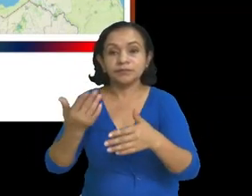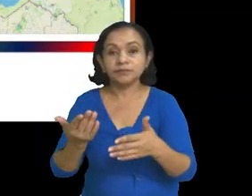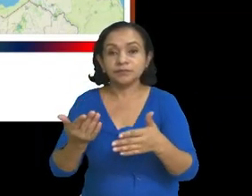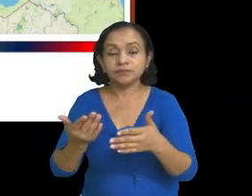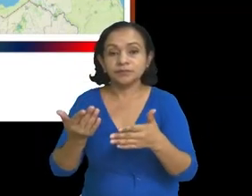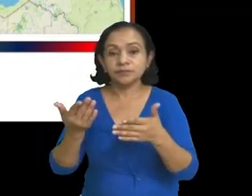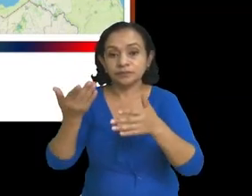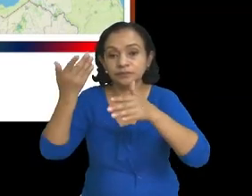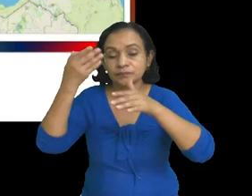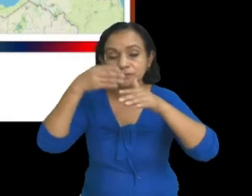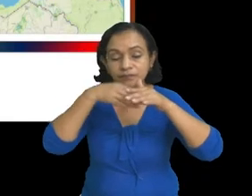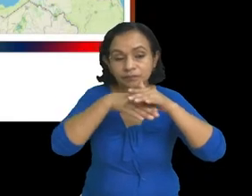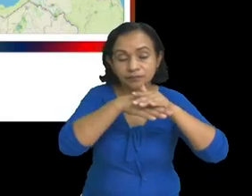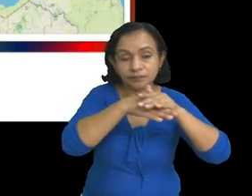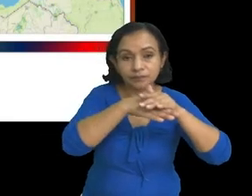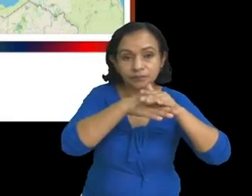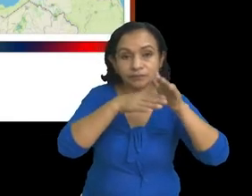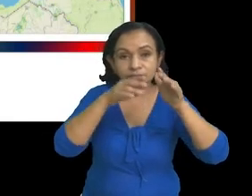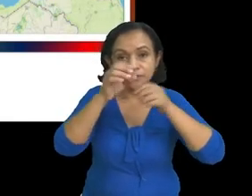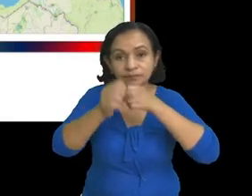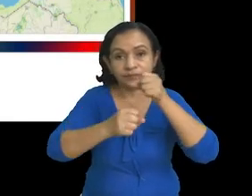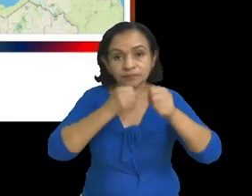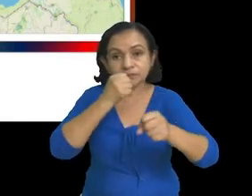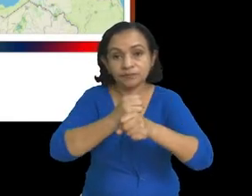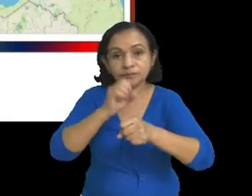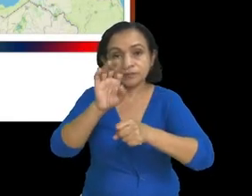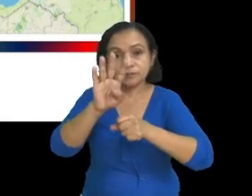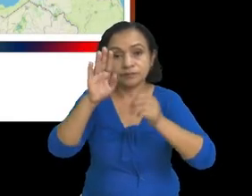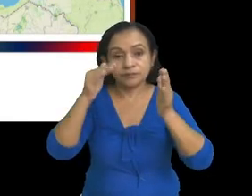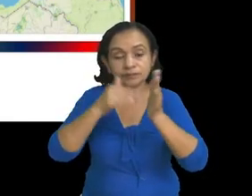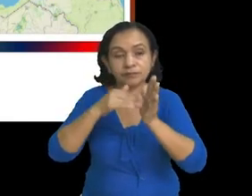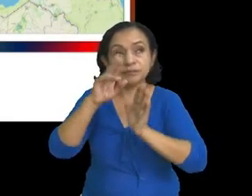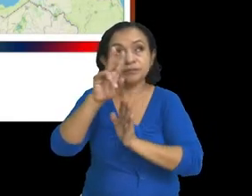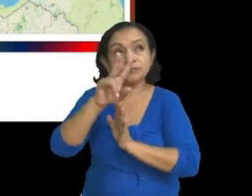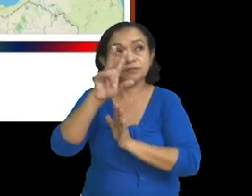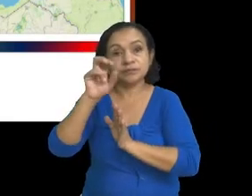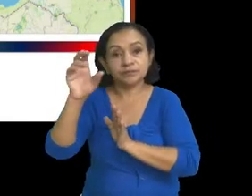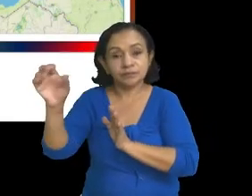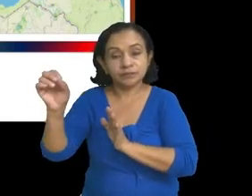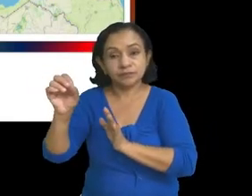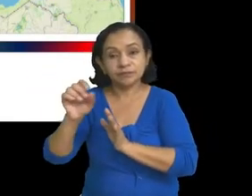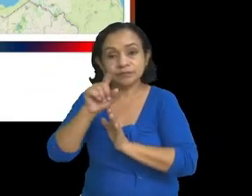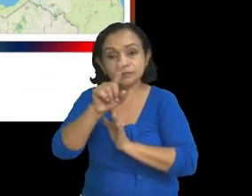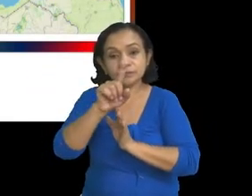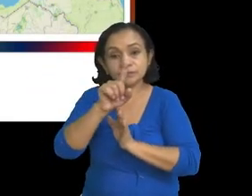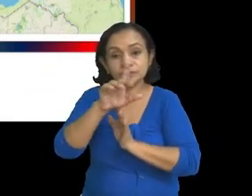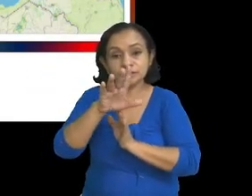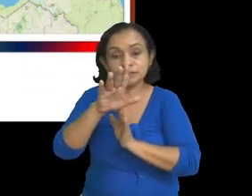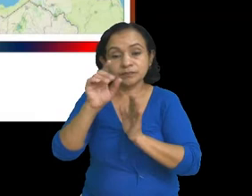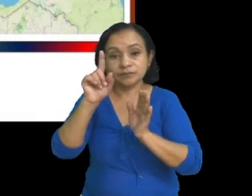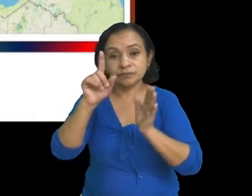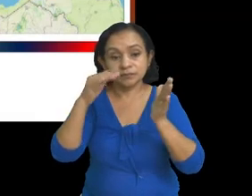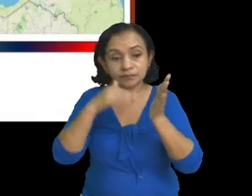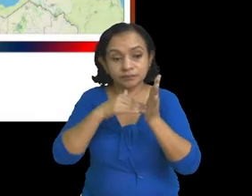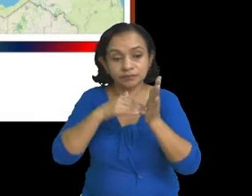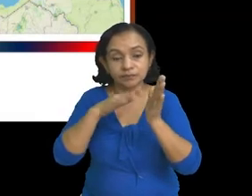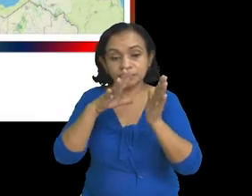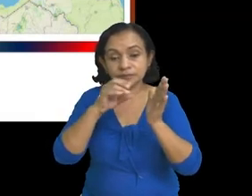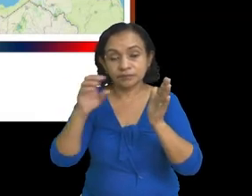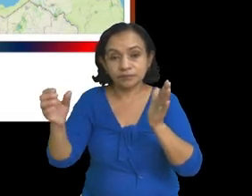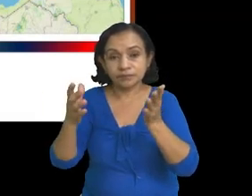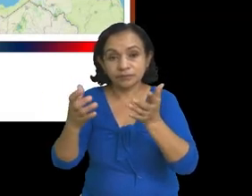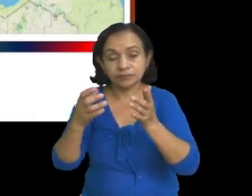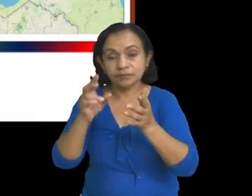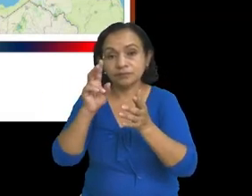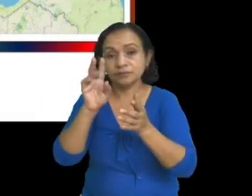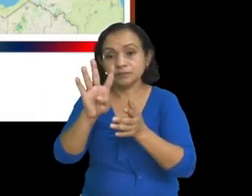se están haciendo las bodegas para este año. Instalación de 4.200, ¿verdad? Okay. Ya arrancamos con 1.500, la meta es llegar a 4.200